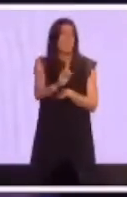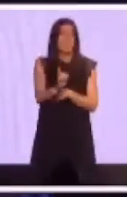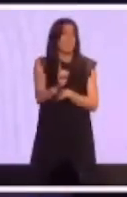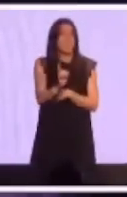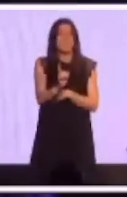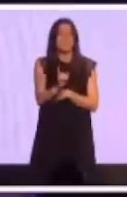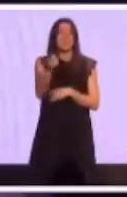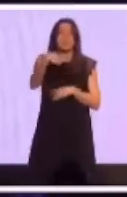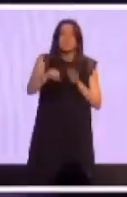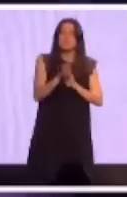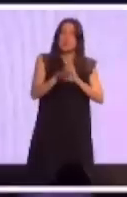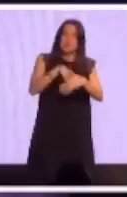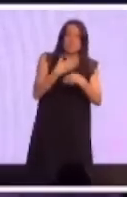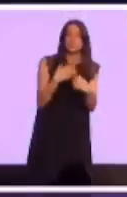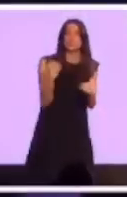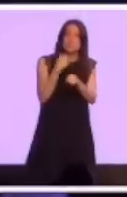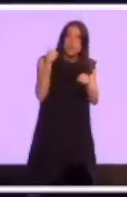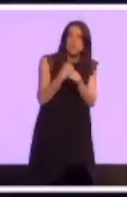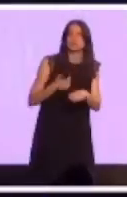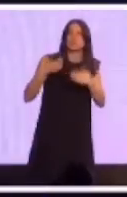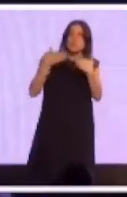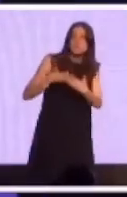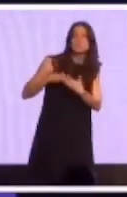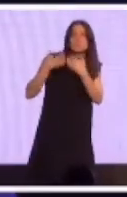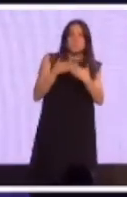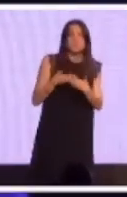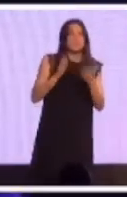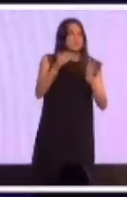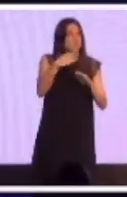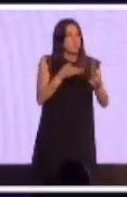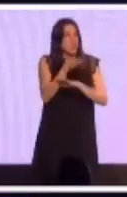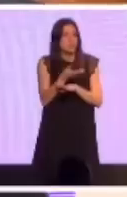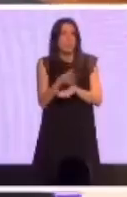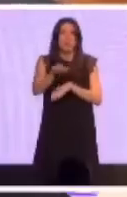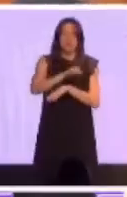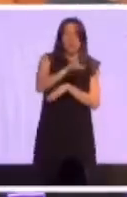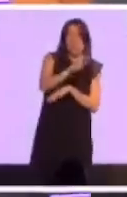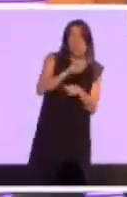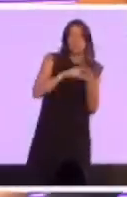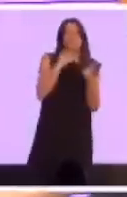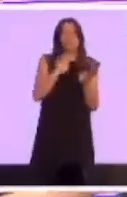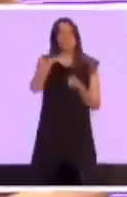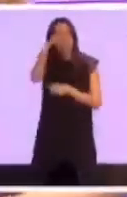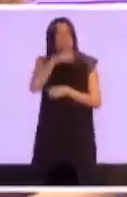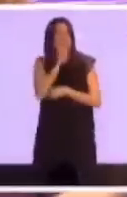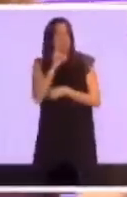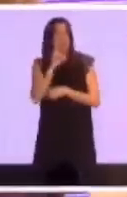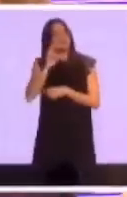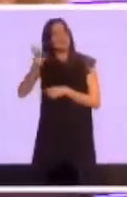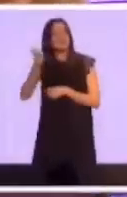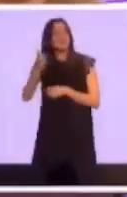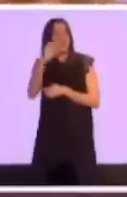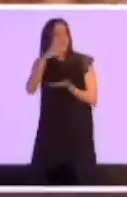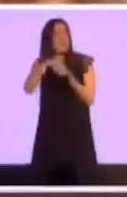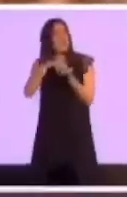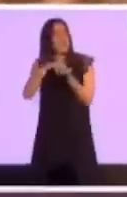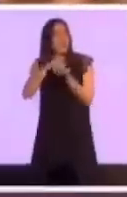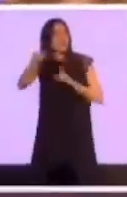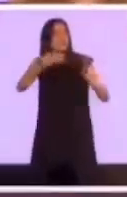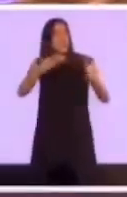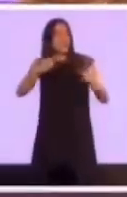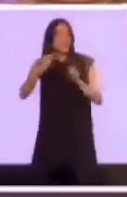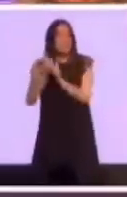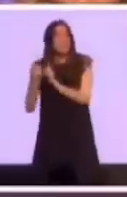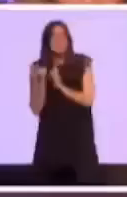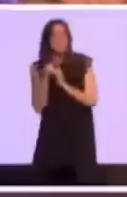trabajo que estamos haciendo cuando Vais a comprar el pan cuando os encontráis con otros padres y madres a la salida del colegio en